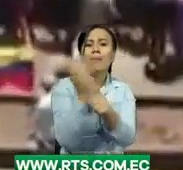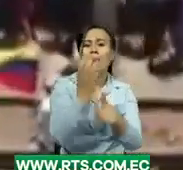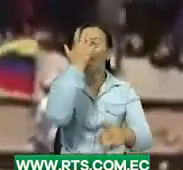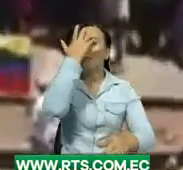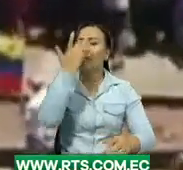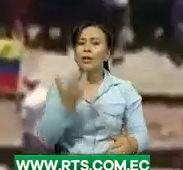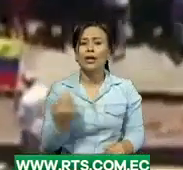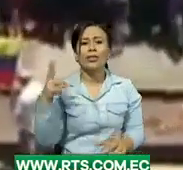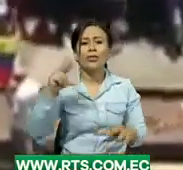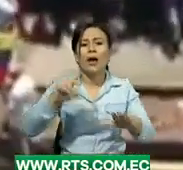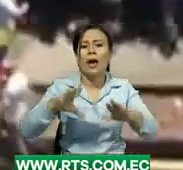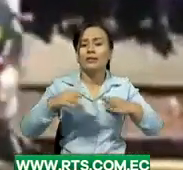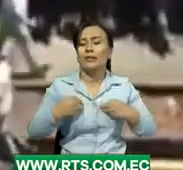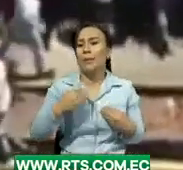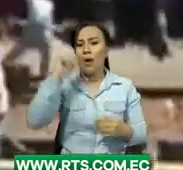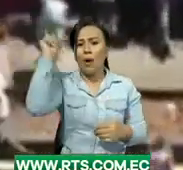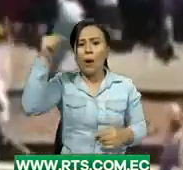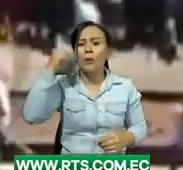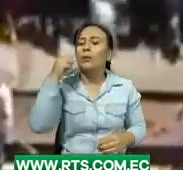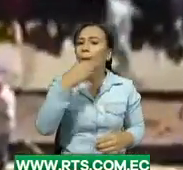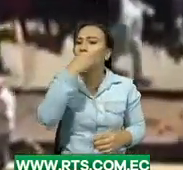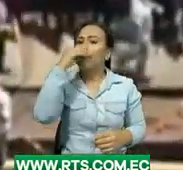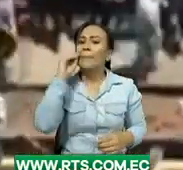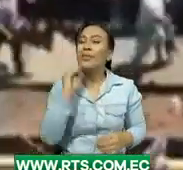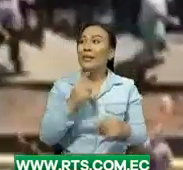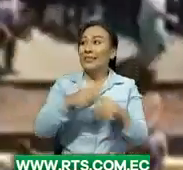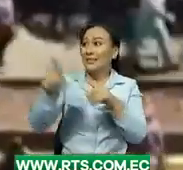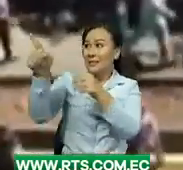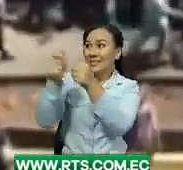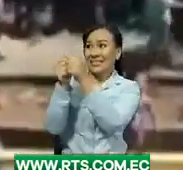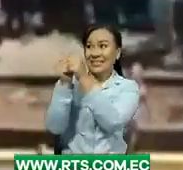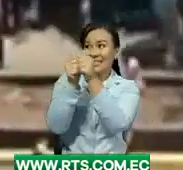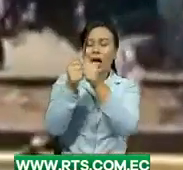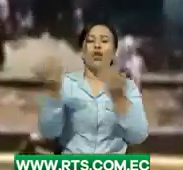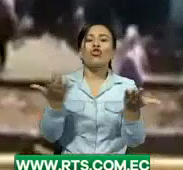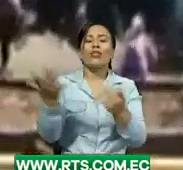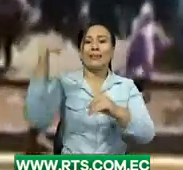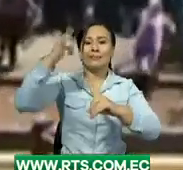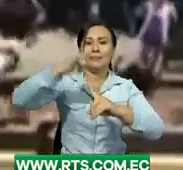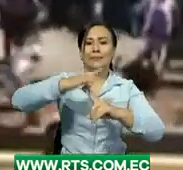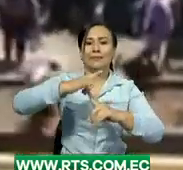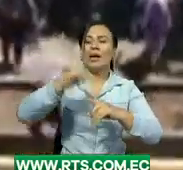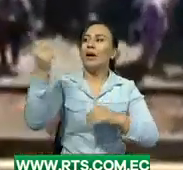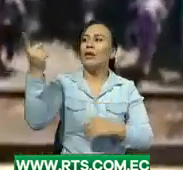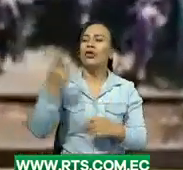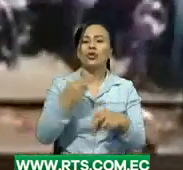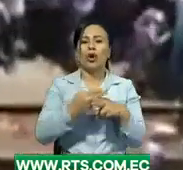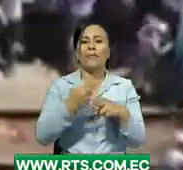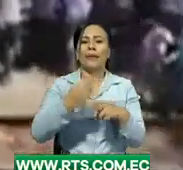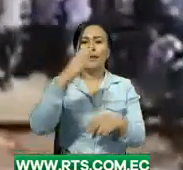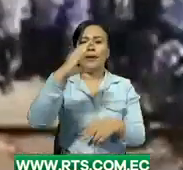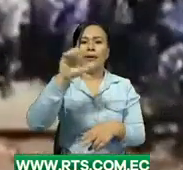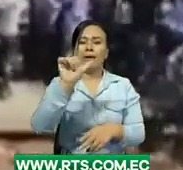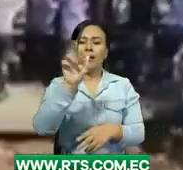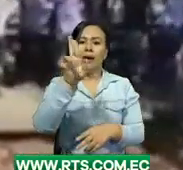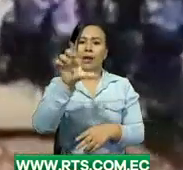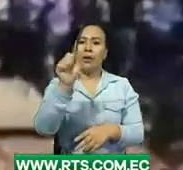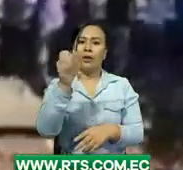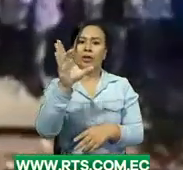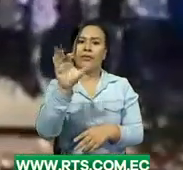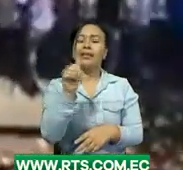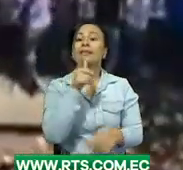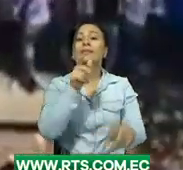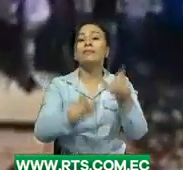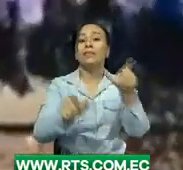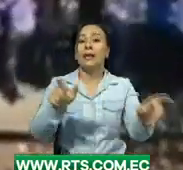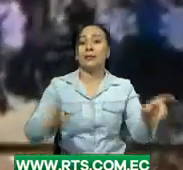Las imágenes también fueron captadas desde una de las bases militares denominada La Carlota, en donde los protestantes